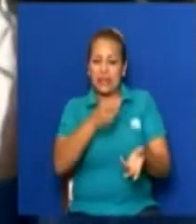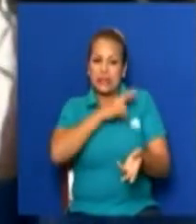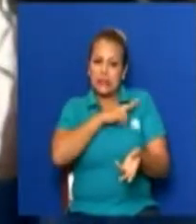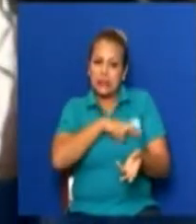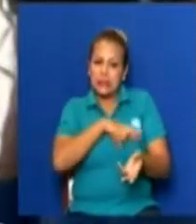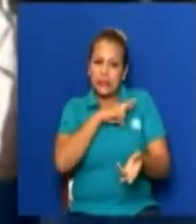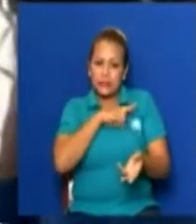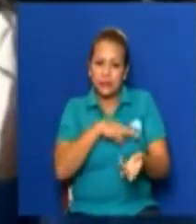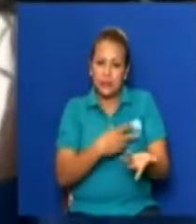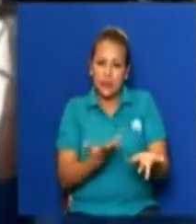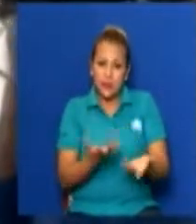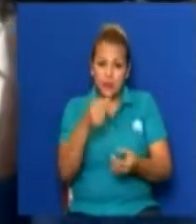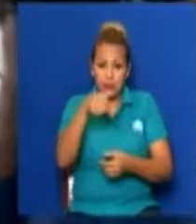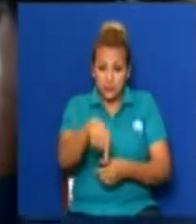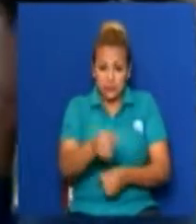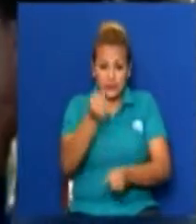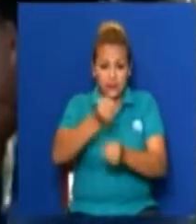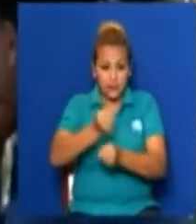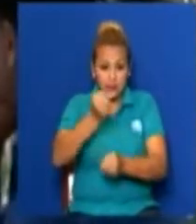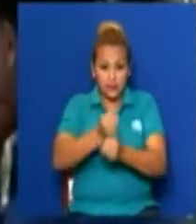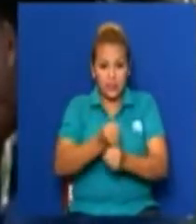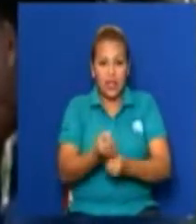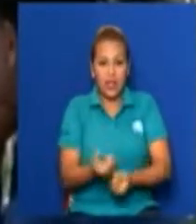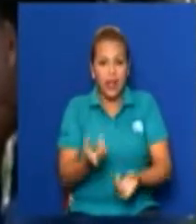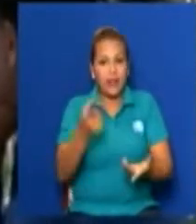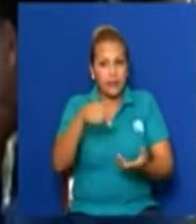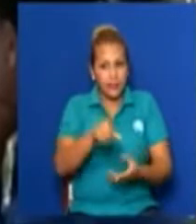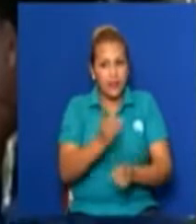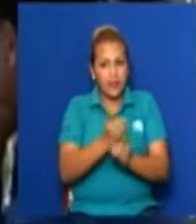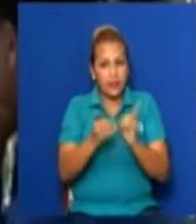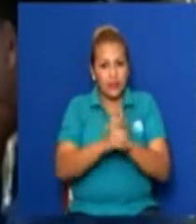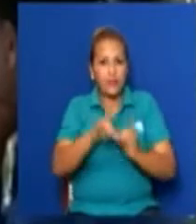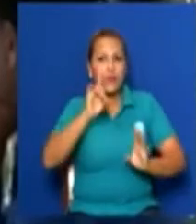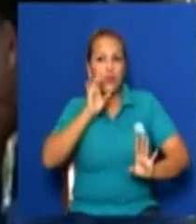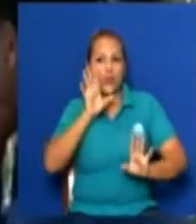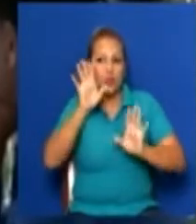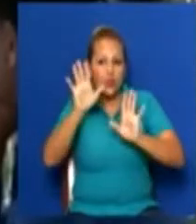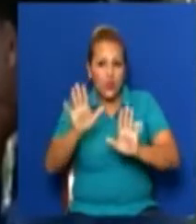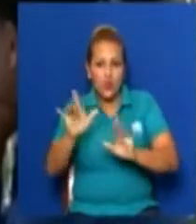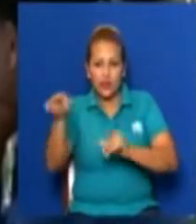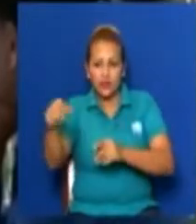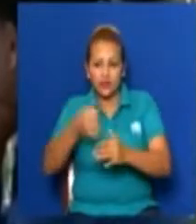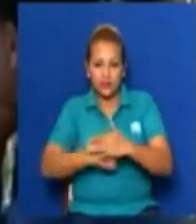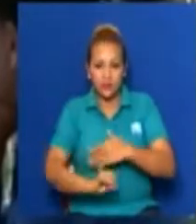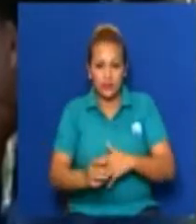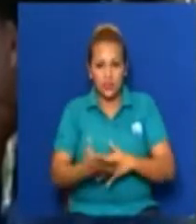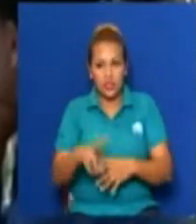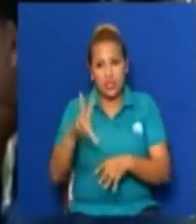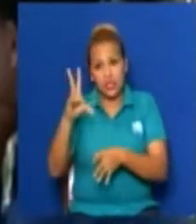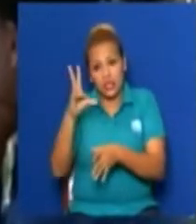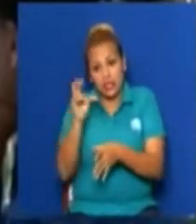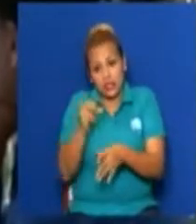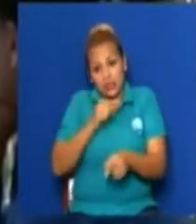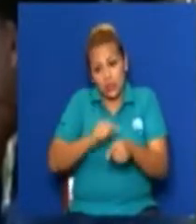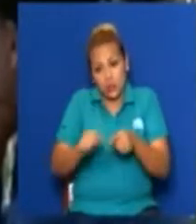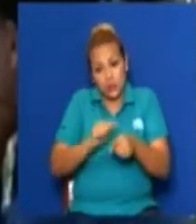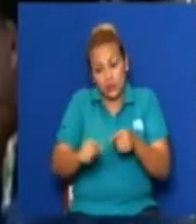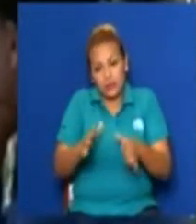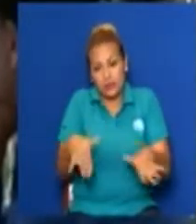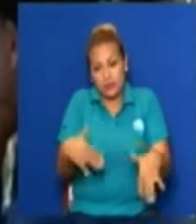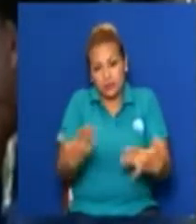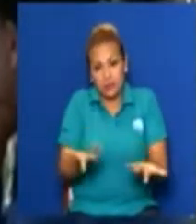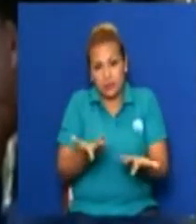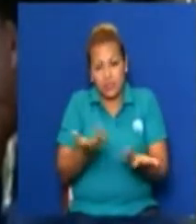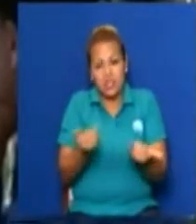valoramos ese trabajo de cuido y ese trabajo no remunerado que hacemos y que también